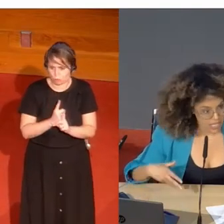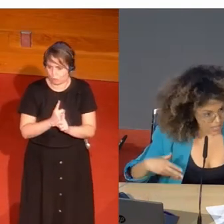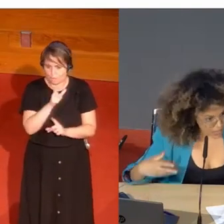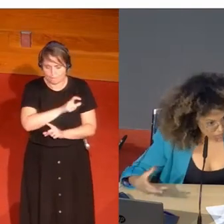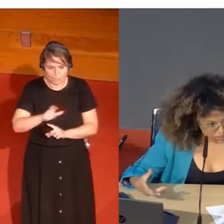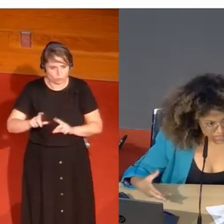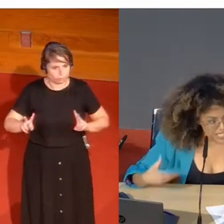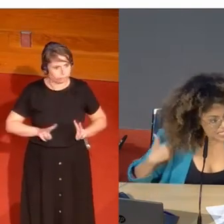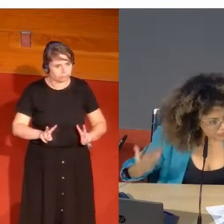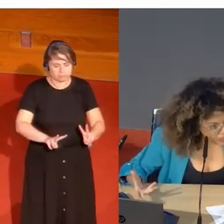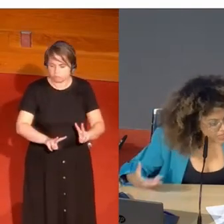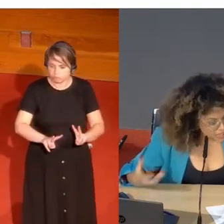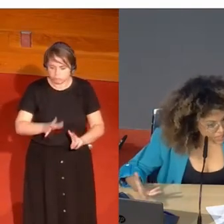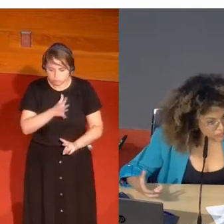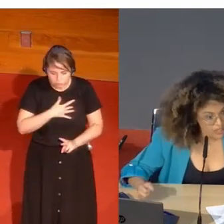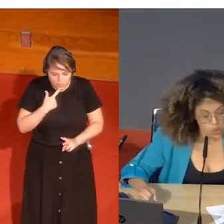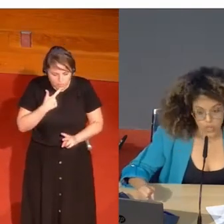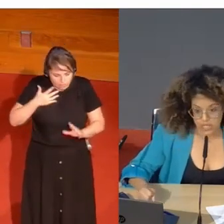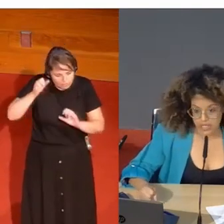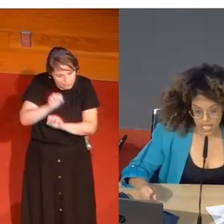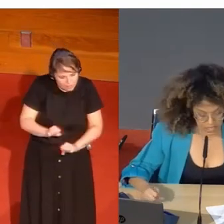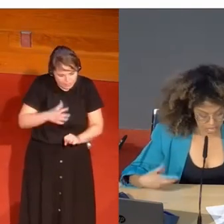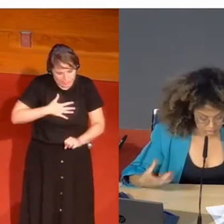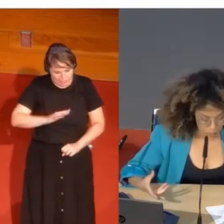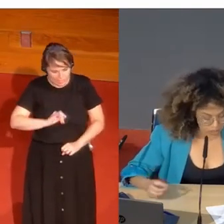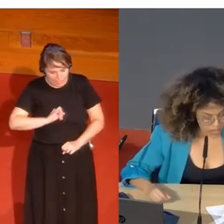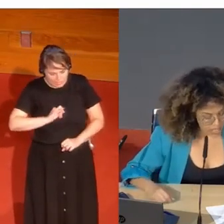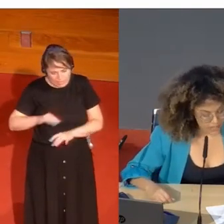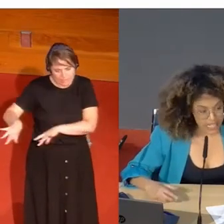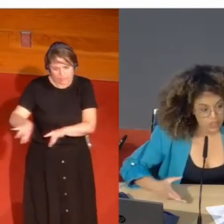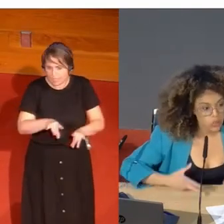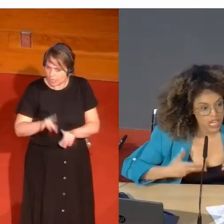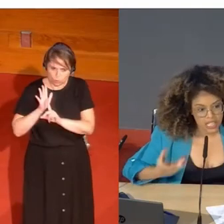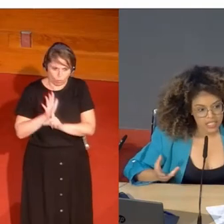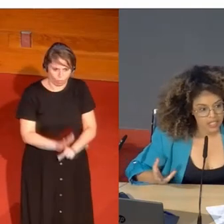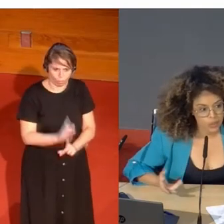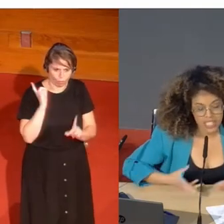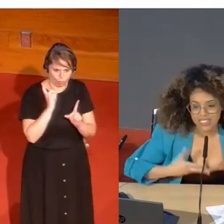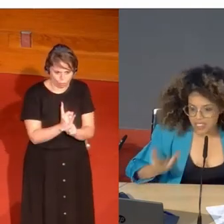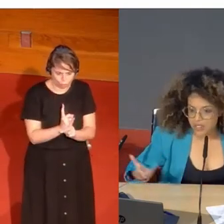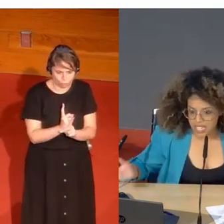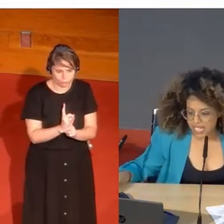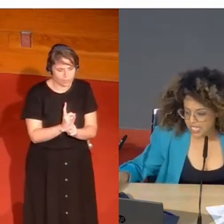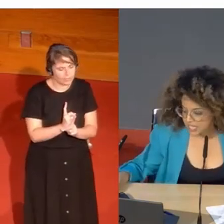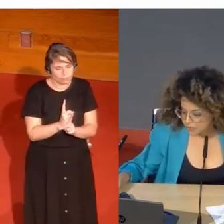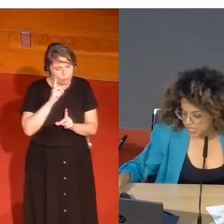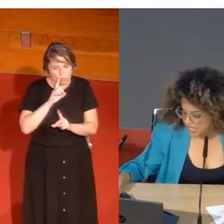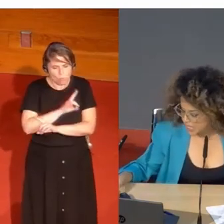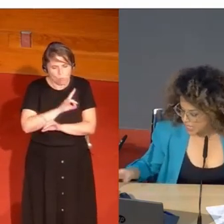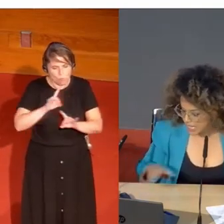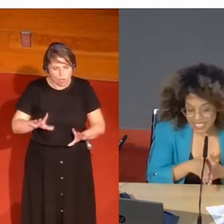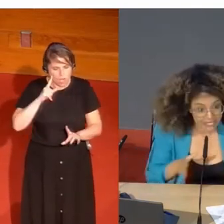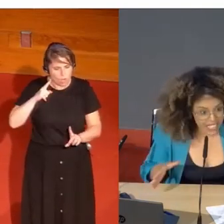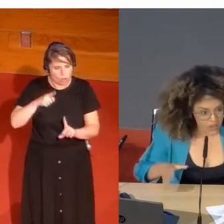eh que que que se definen y que defiendan su identidad sahrawi y hay una eh una intención Clara